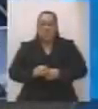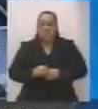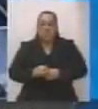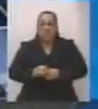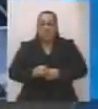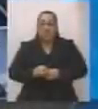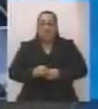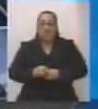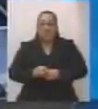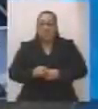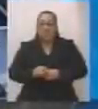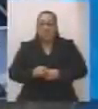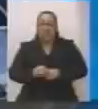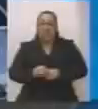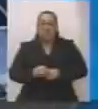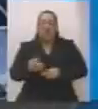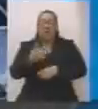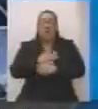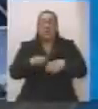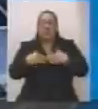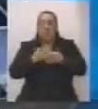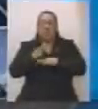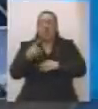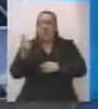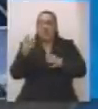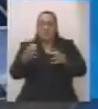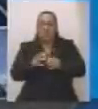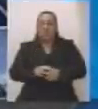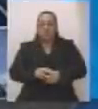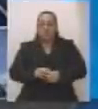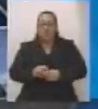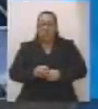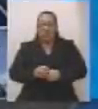desigualdad antes y después que puede atribuirse a la globalización.